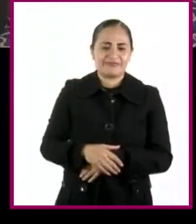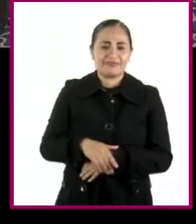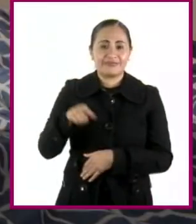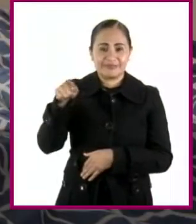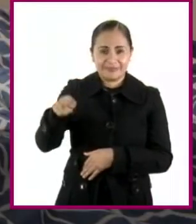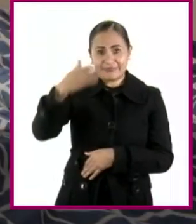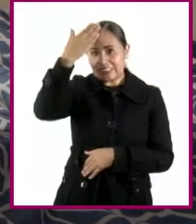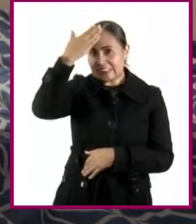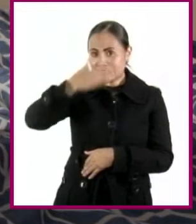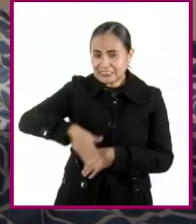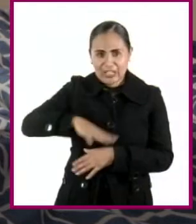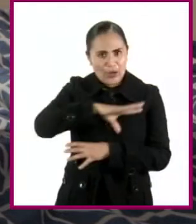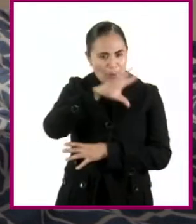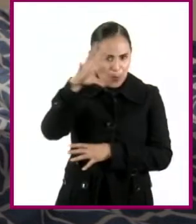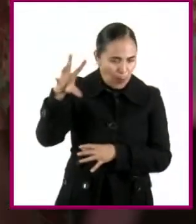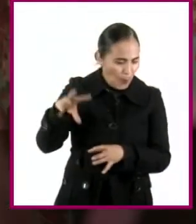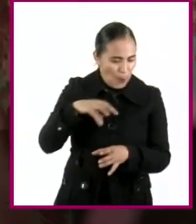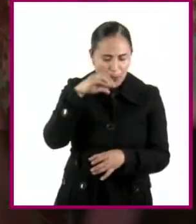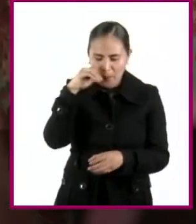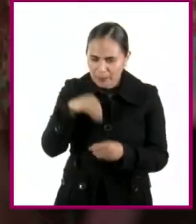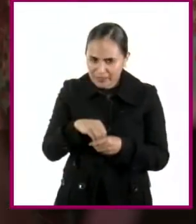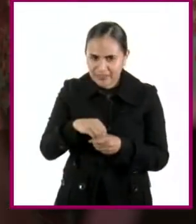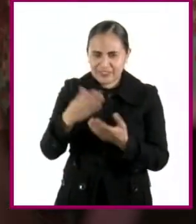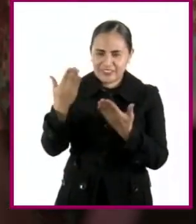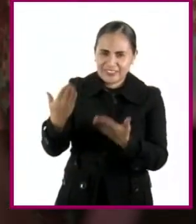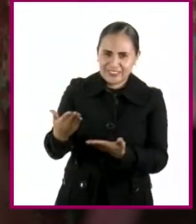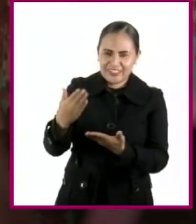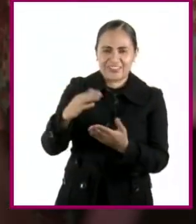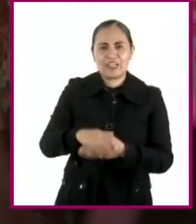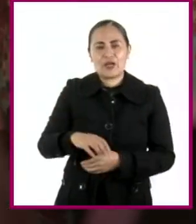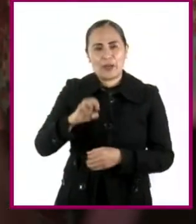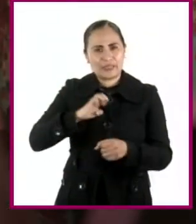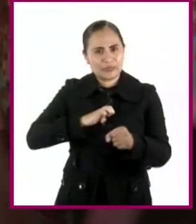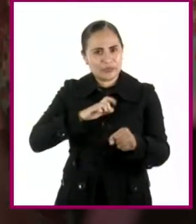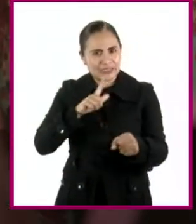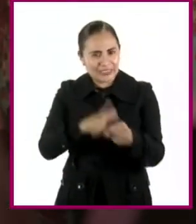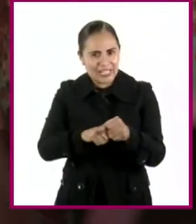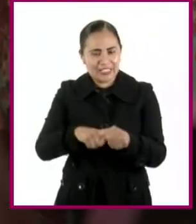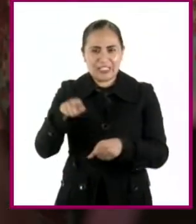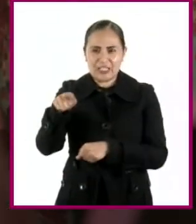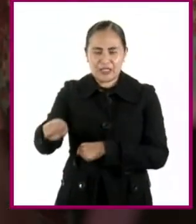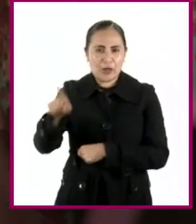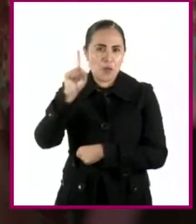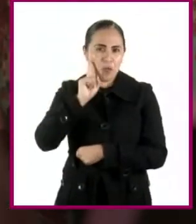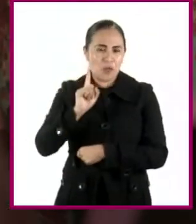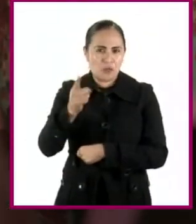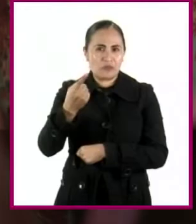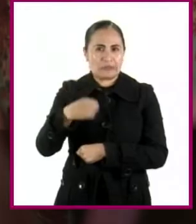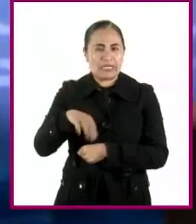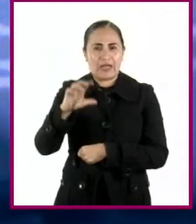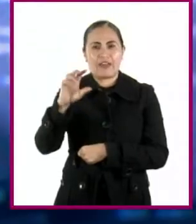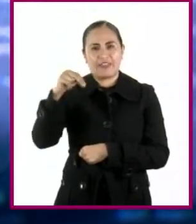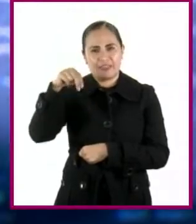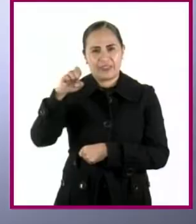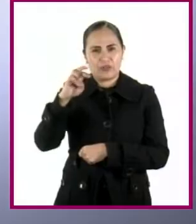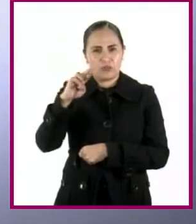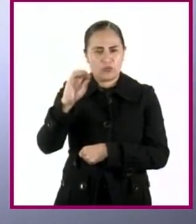se las sábanas de todas todas. Vamos con nuestro especialista que nos hablará sobre la neurodanza.